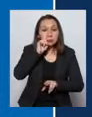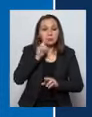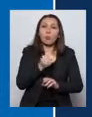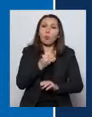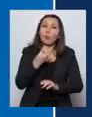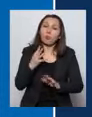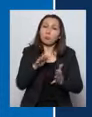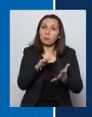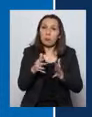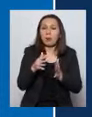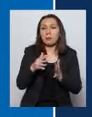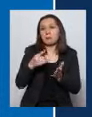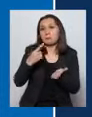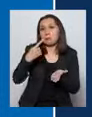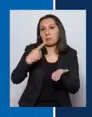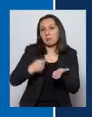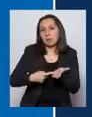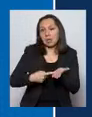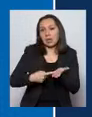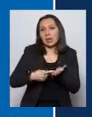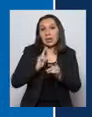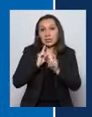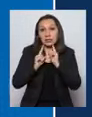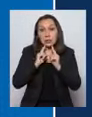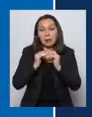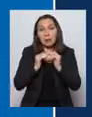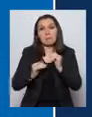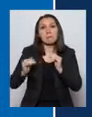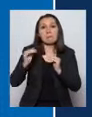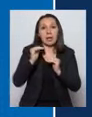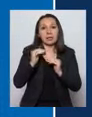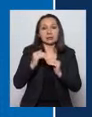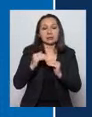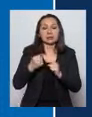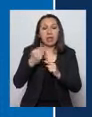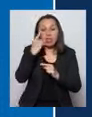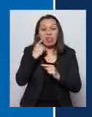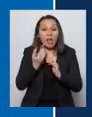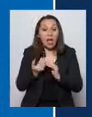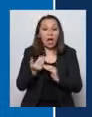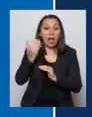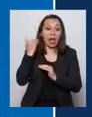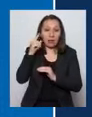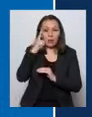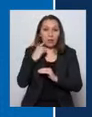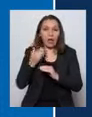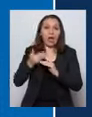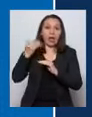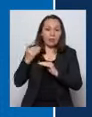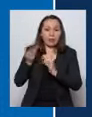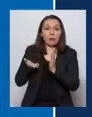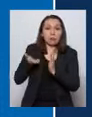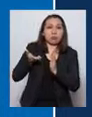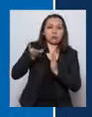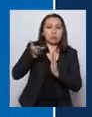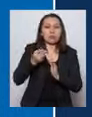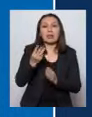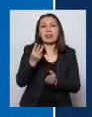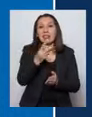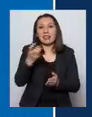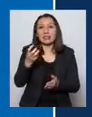aproximadamente mil exámenes mayor que el día anterior y eso nos lleva a